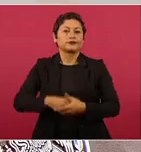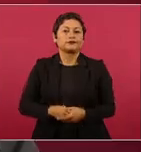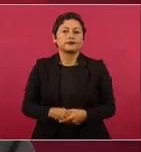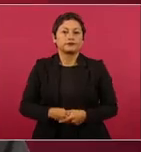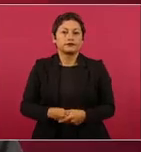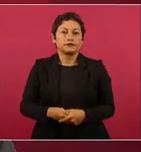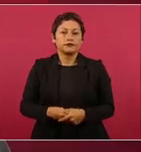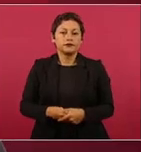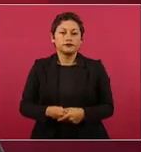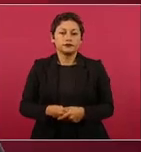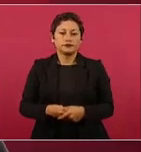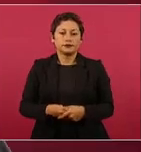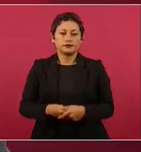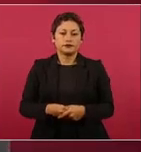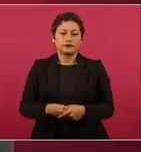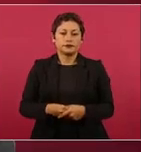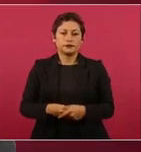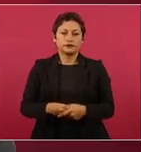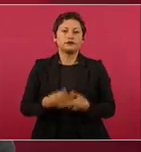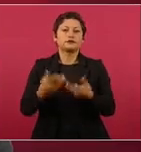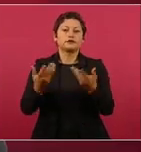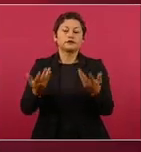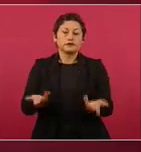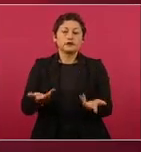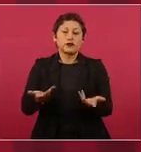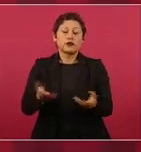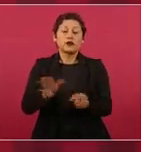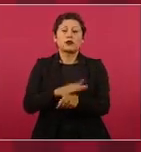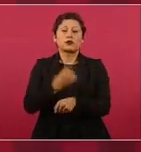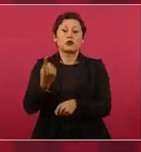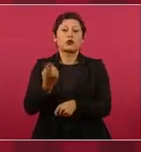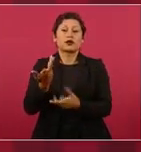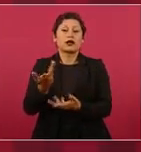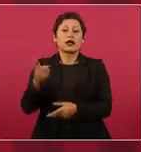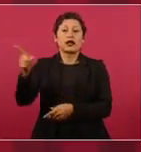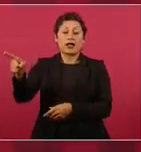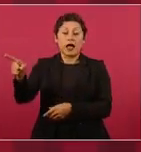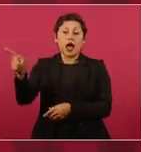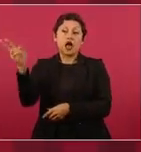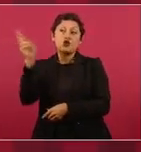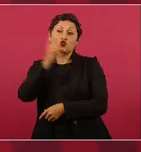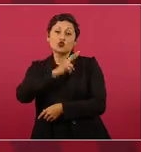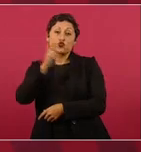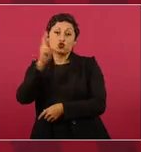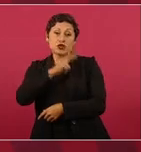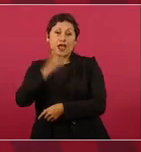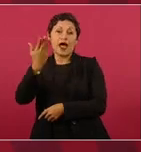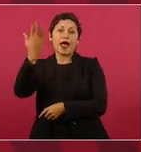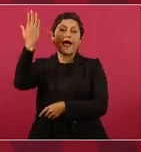de la disminución del gas de Rusia a Europa.